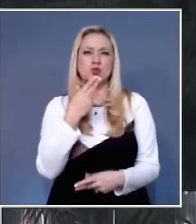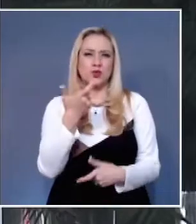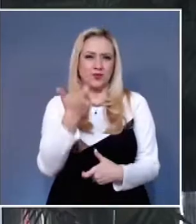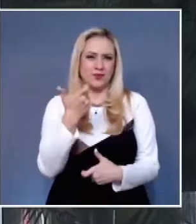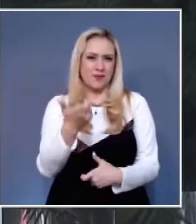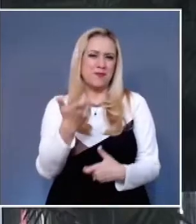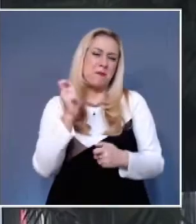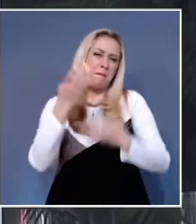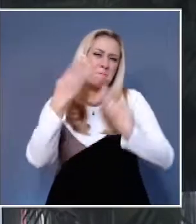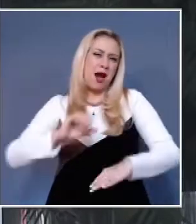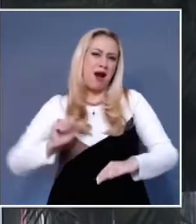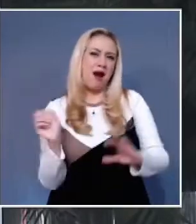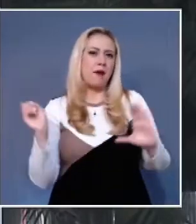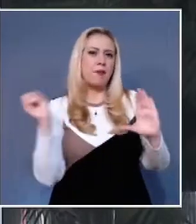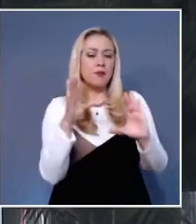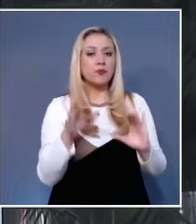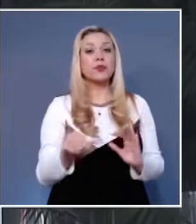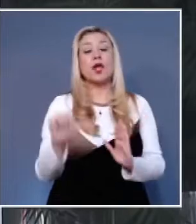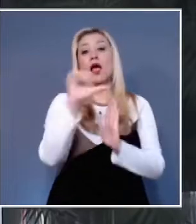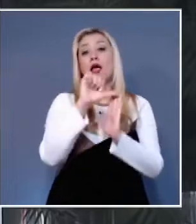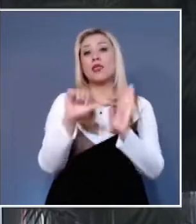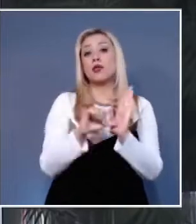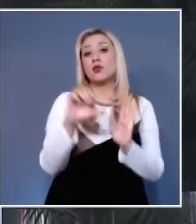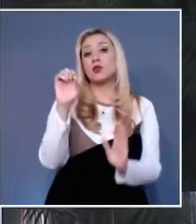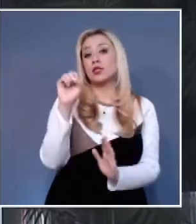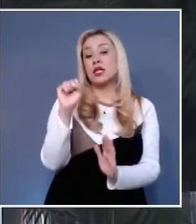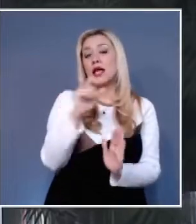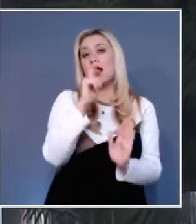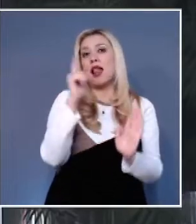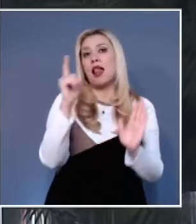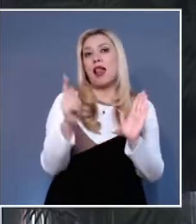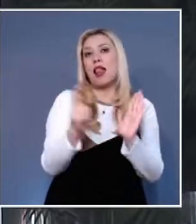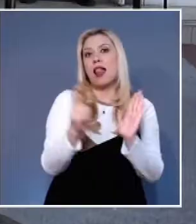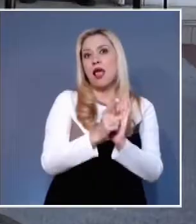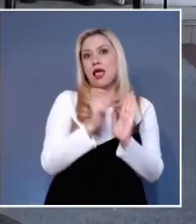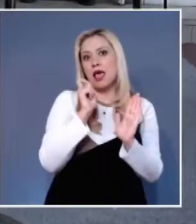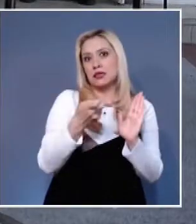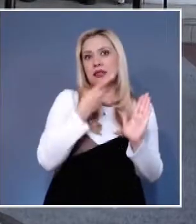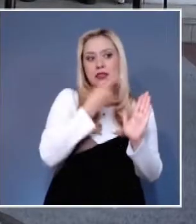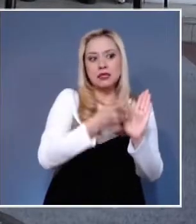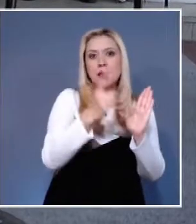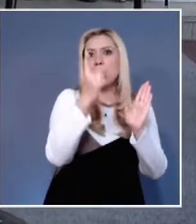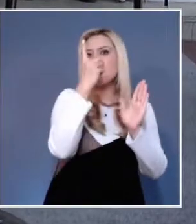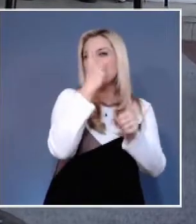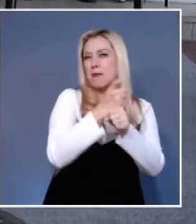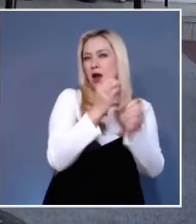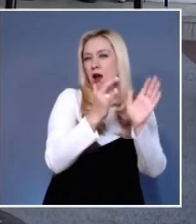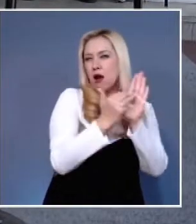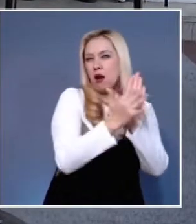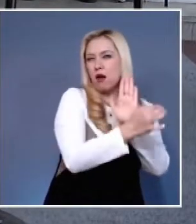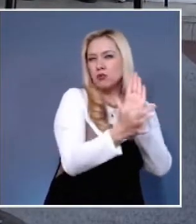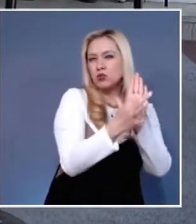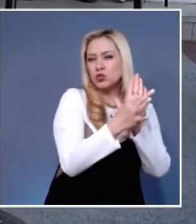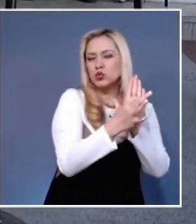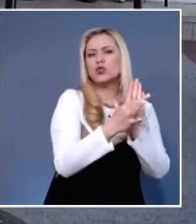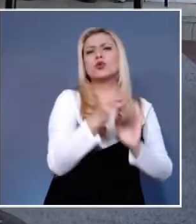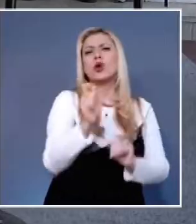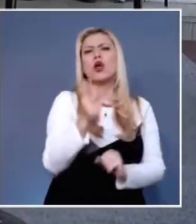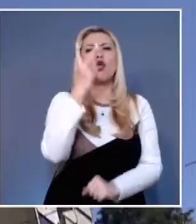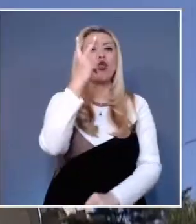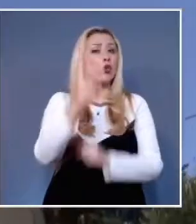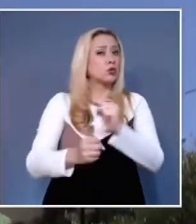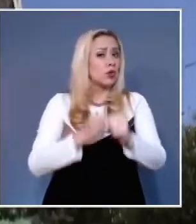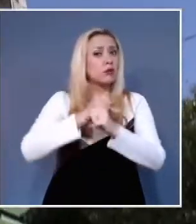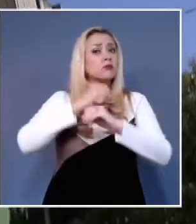párrafo, de la Ley de Protección y Defensa al Usuario de Servicios Financieros, que prevé el plazo de 2 años para que los